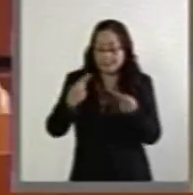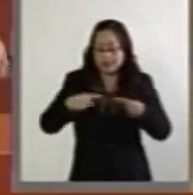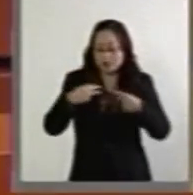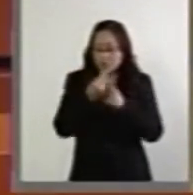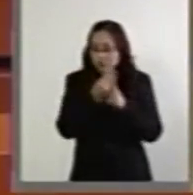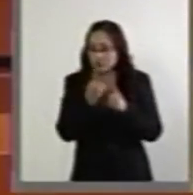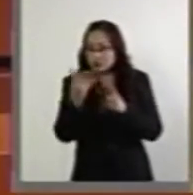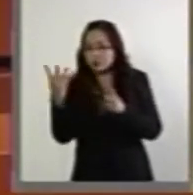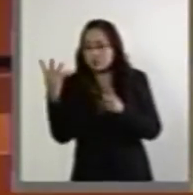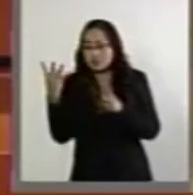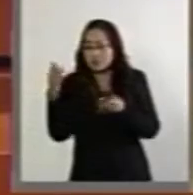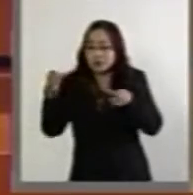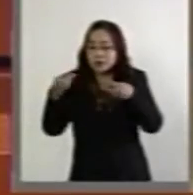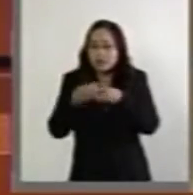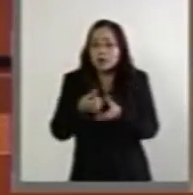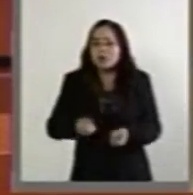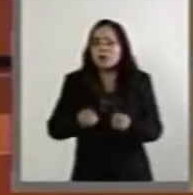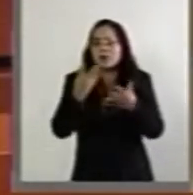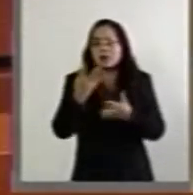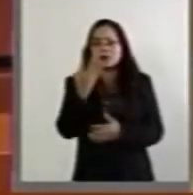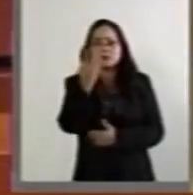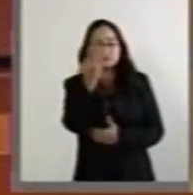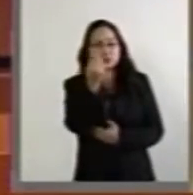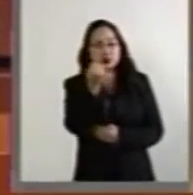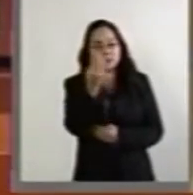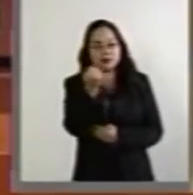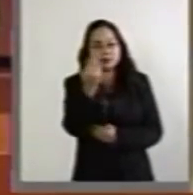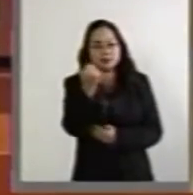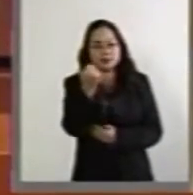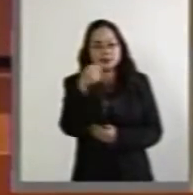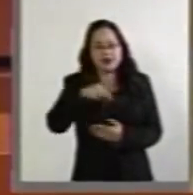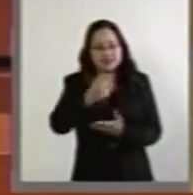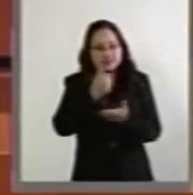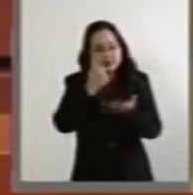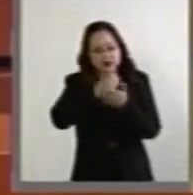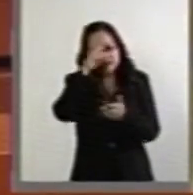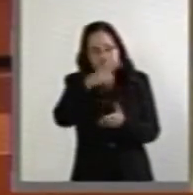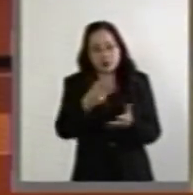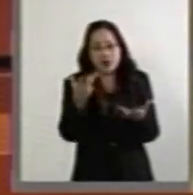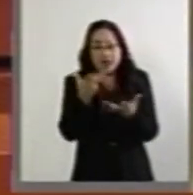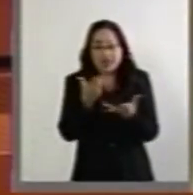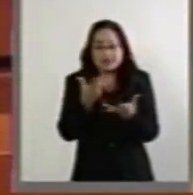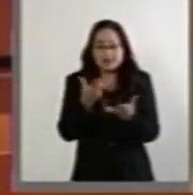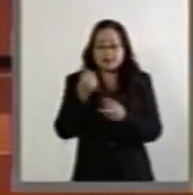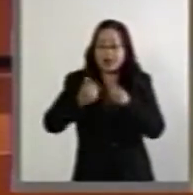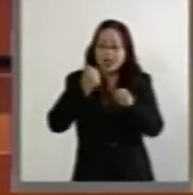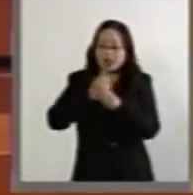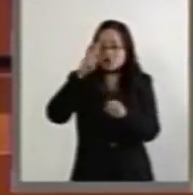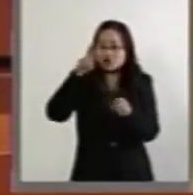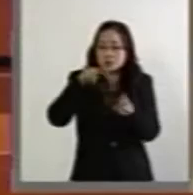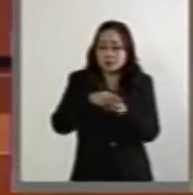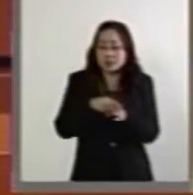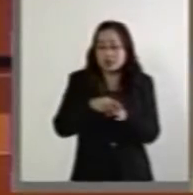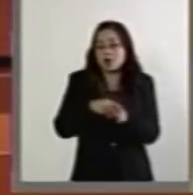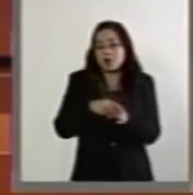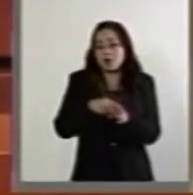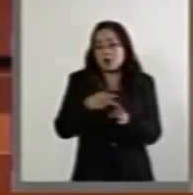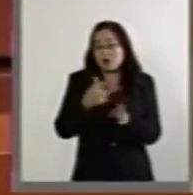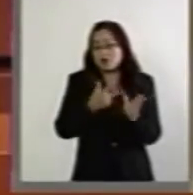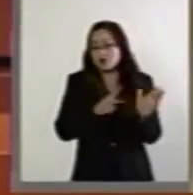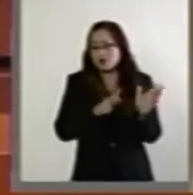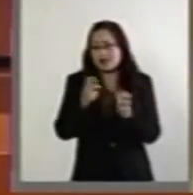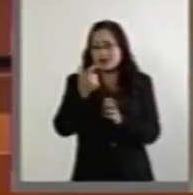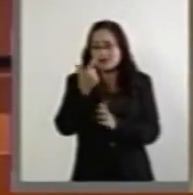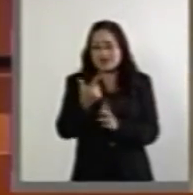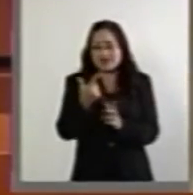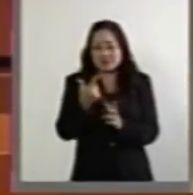México era de 9. Se cometieron en el año 2000 807